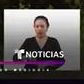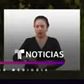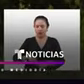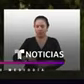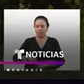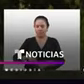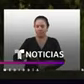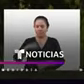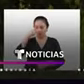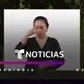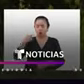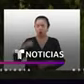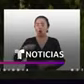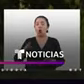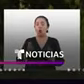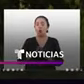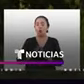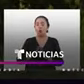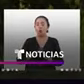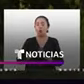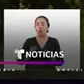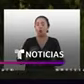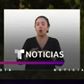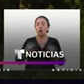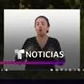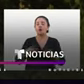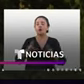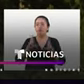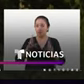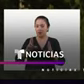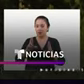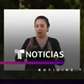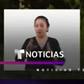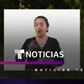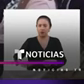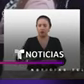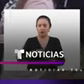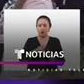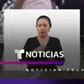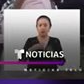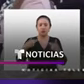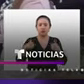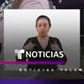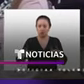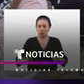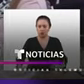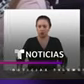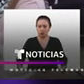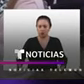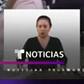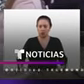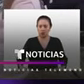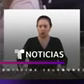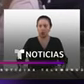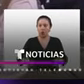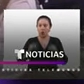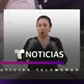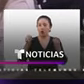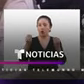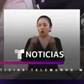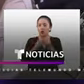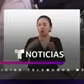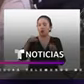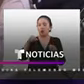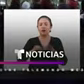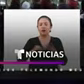las 26 víctimas mortales para ofrecerles una disculpa pública Aunque ellos dicen que este acto no les repara el daño